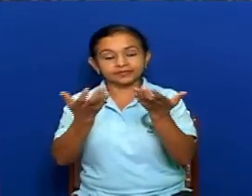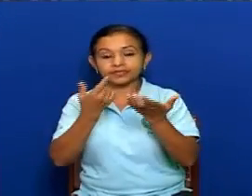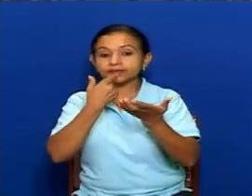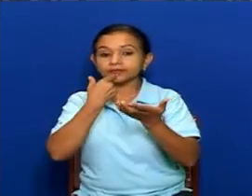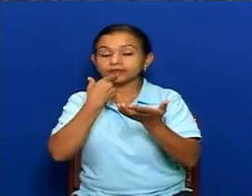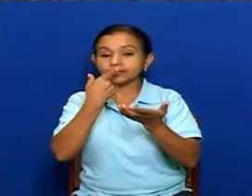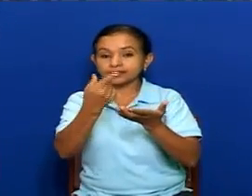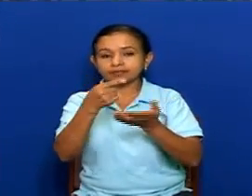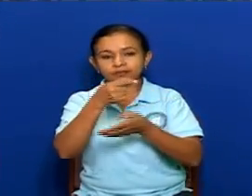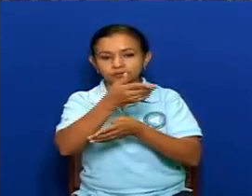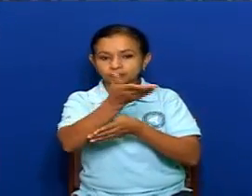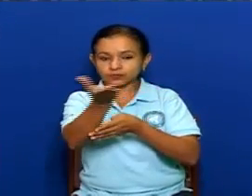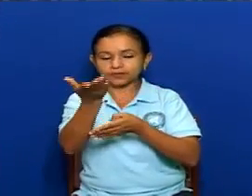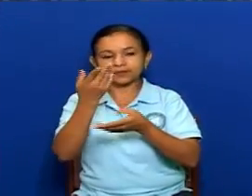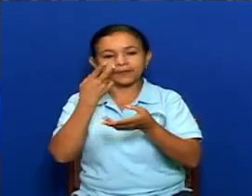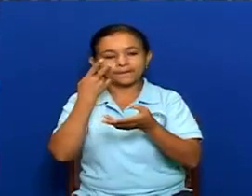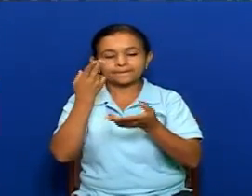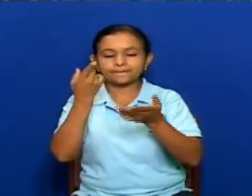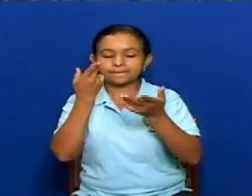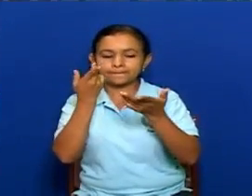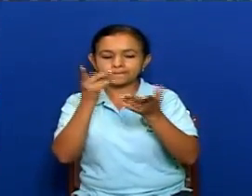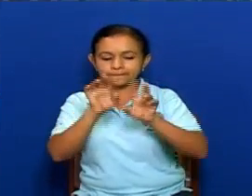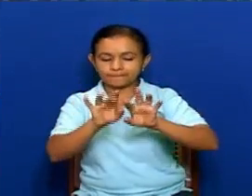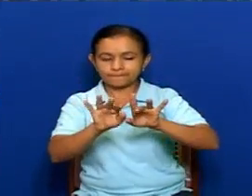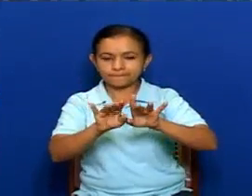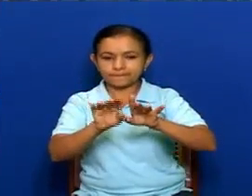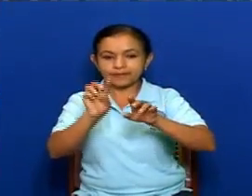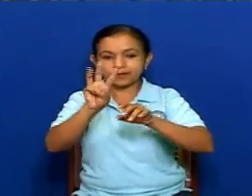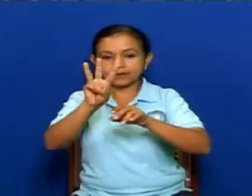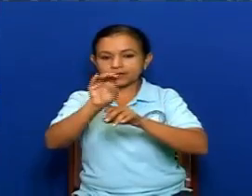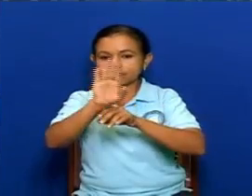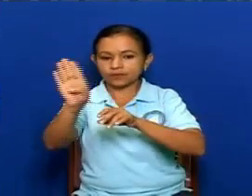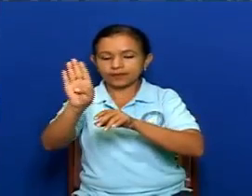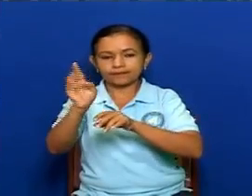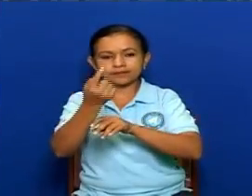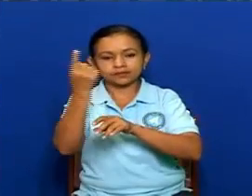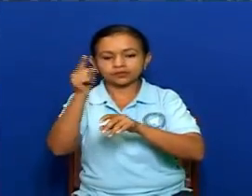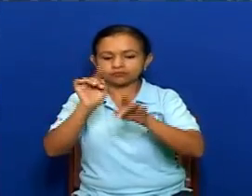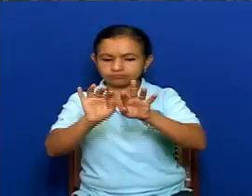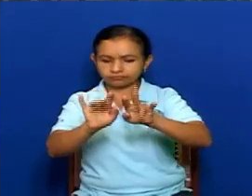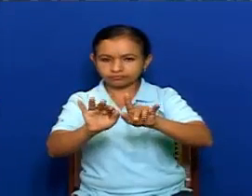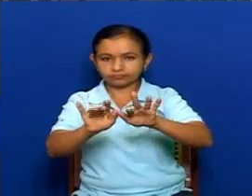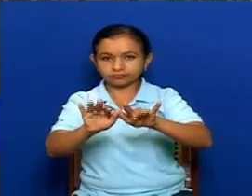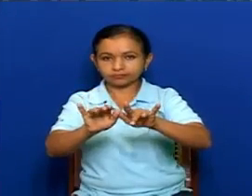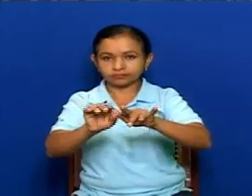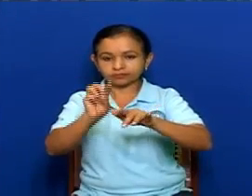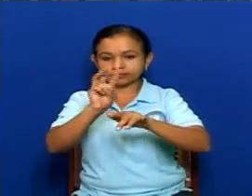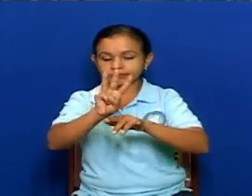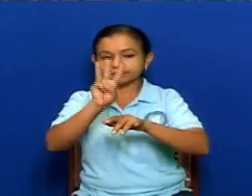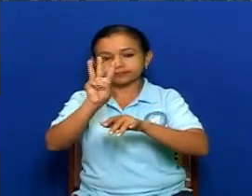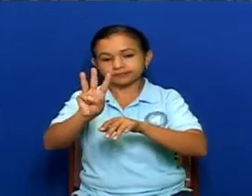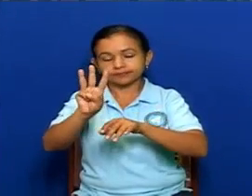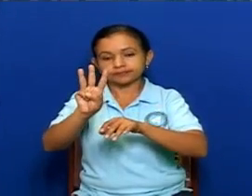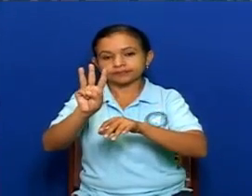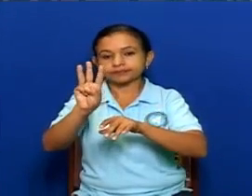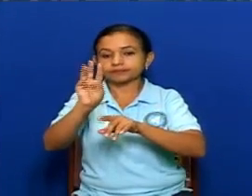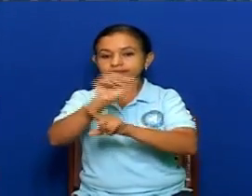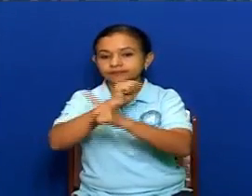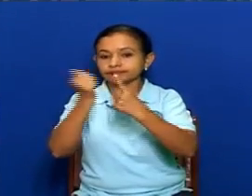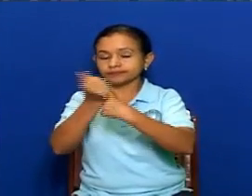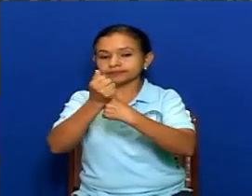invitar a que usted nos visite en nuestra página web. Solo tiene que ingresar a